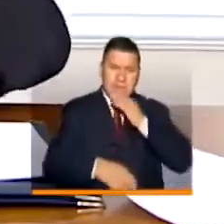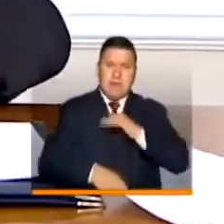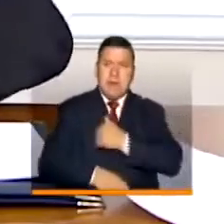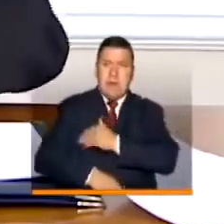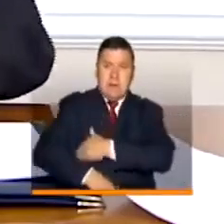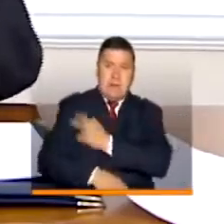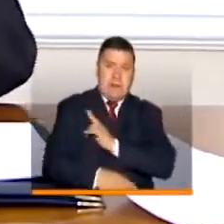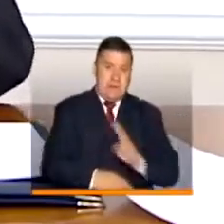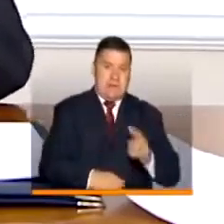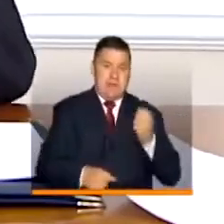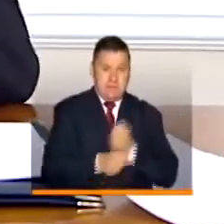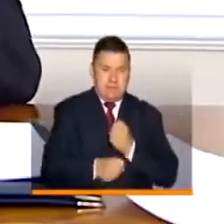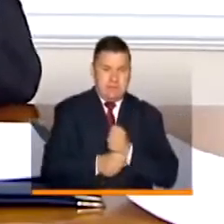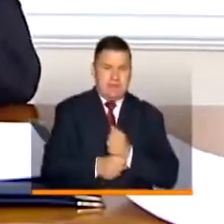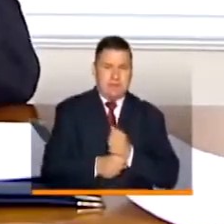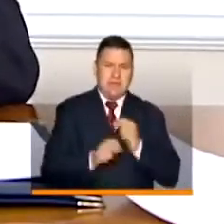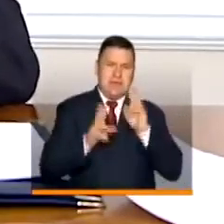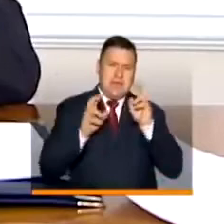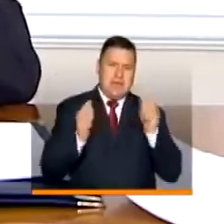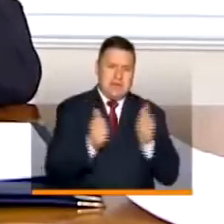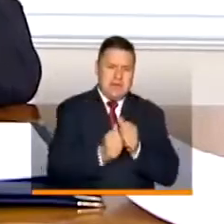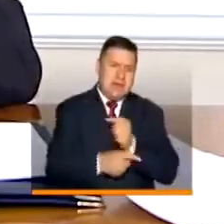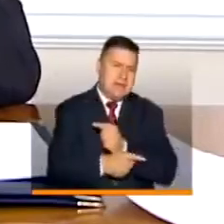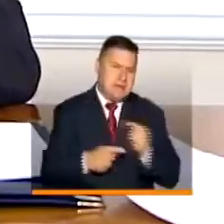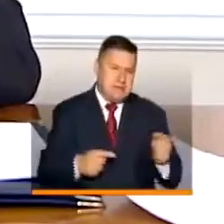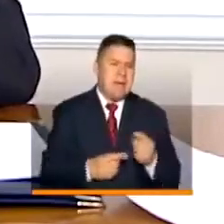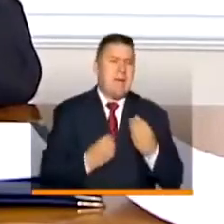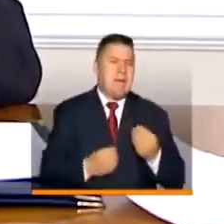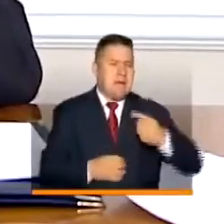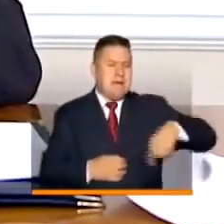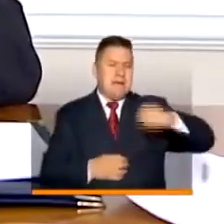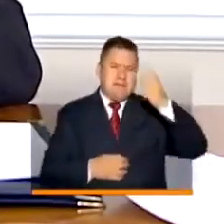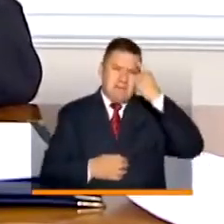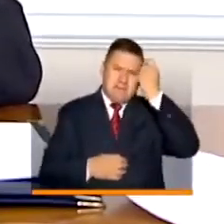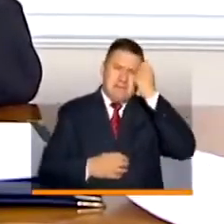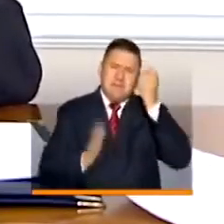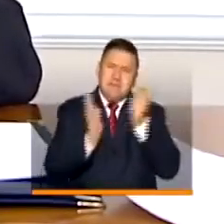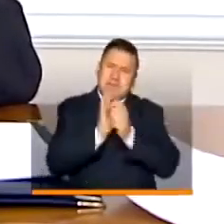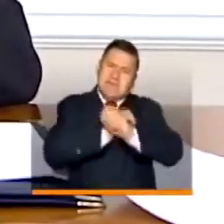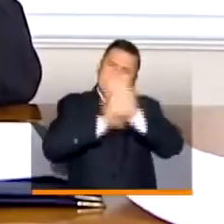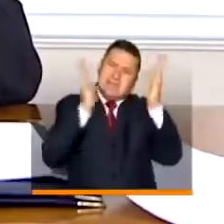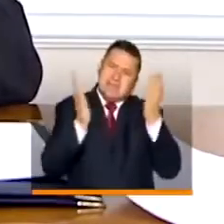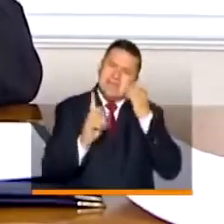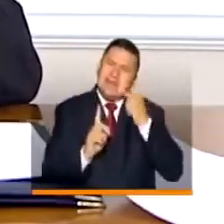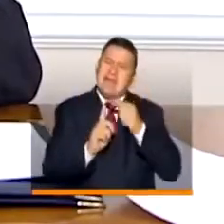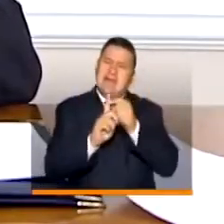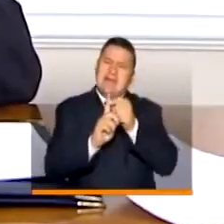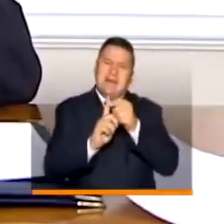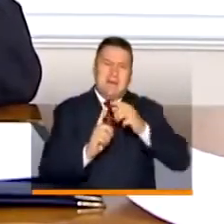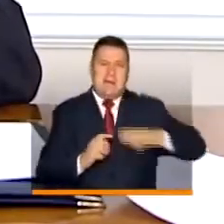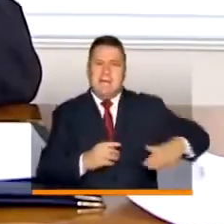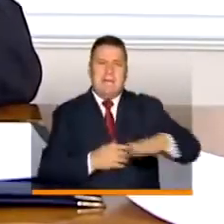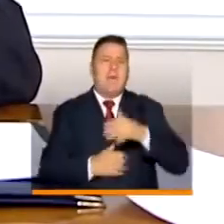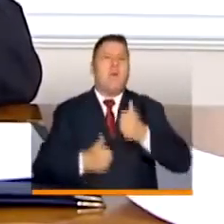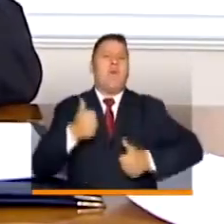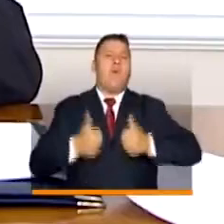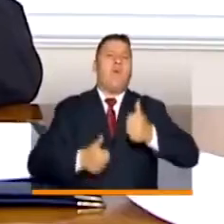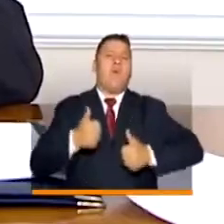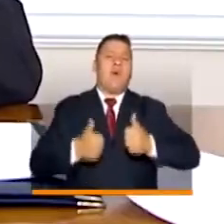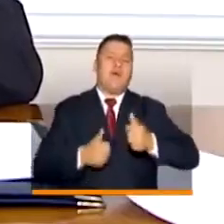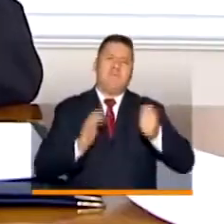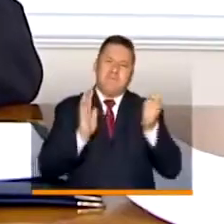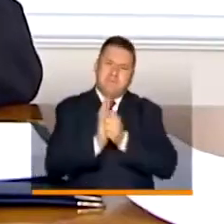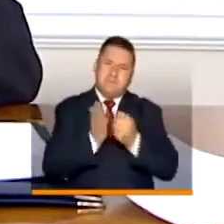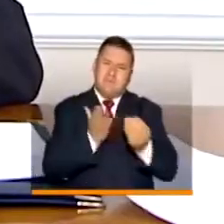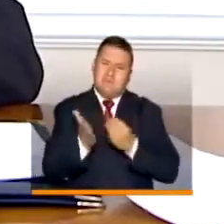el viceministro trabajando todo el inicio de semana para poder tener una claridad específica de cuáles serían